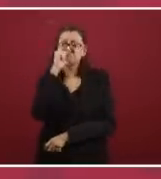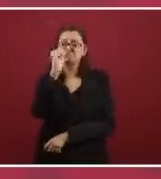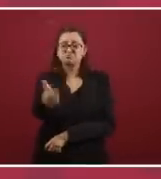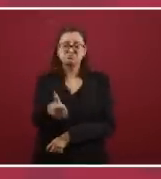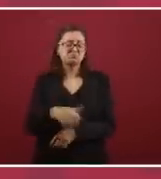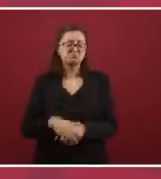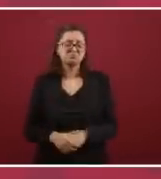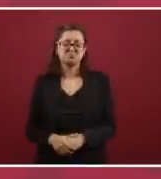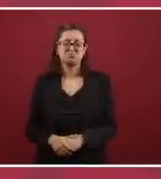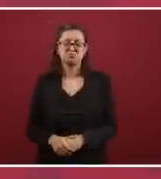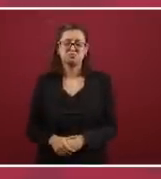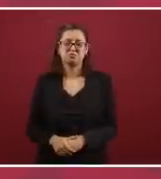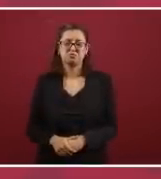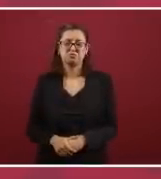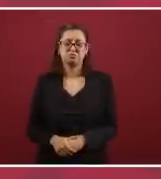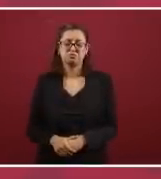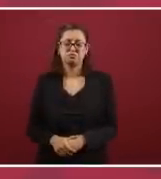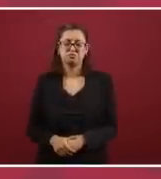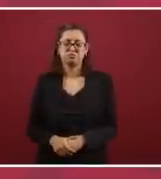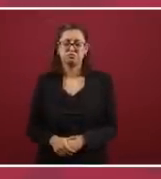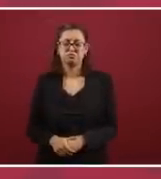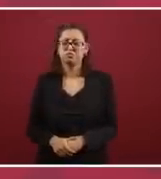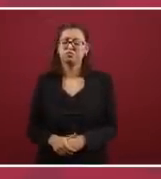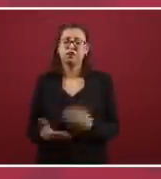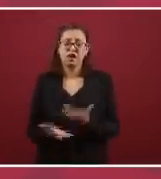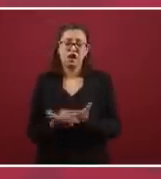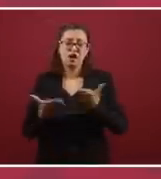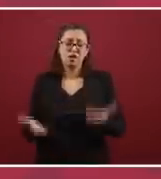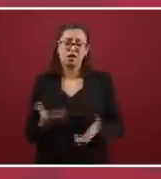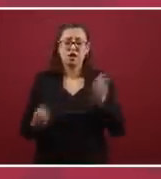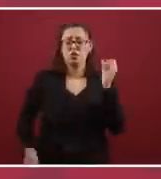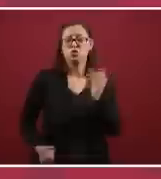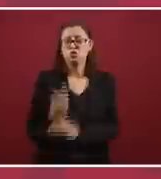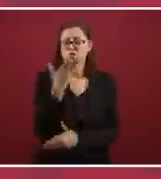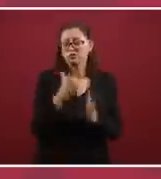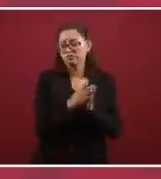de que estamos en una etapa nueva de